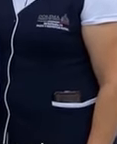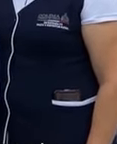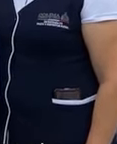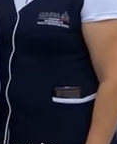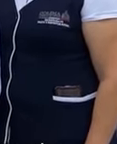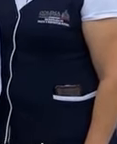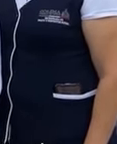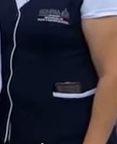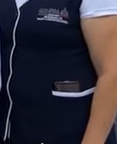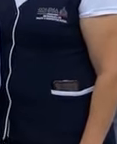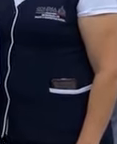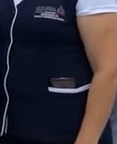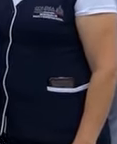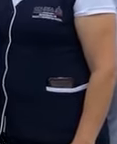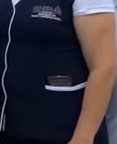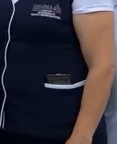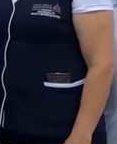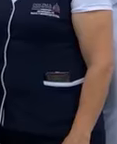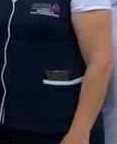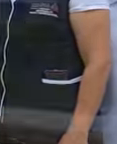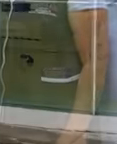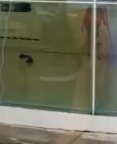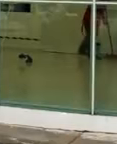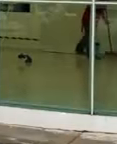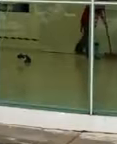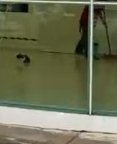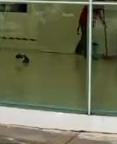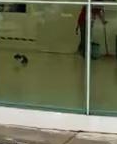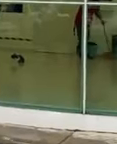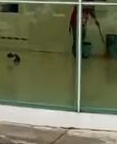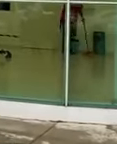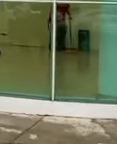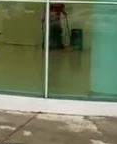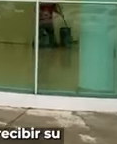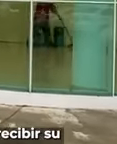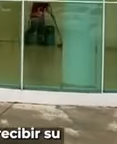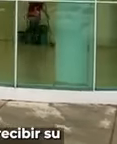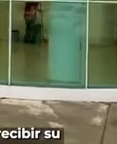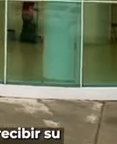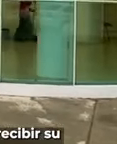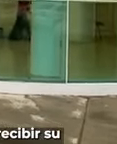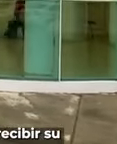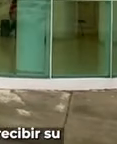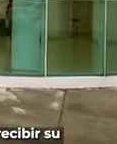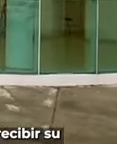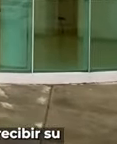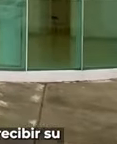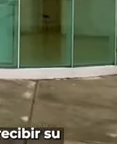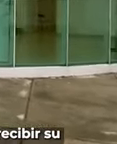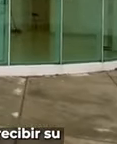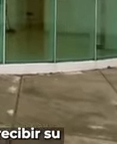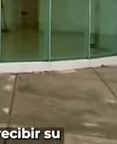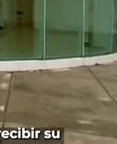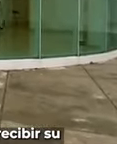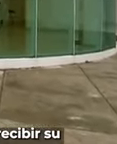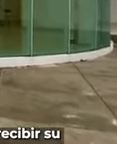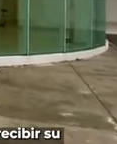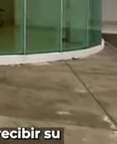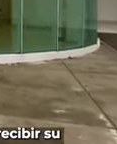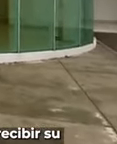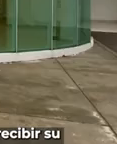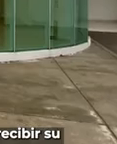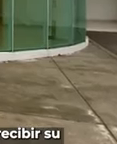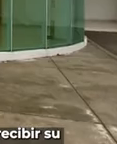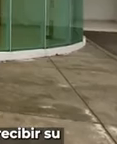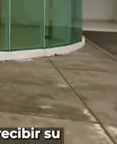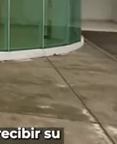100% gratuita esto es de un gran significado porque en todos lados cuando nos encontrábamos con personas que vienen a recibir